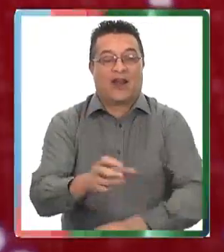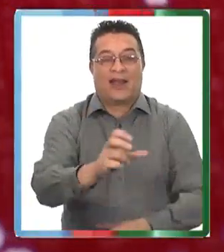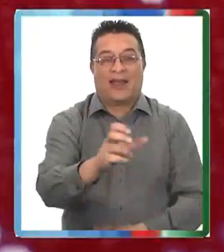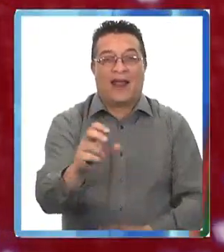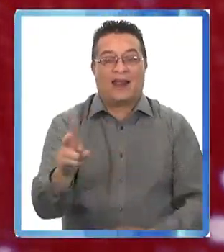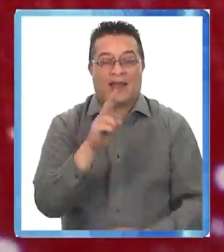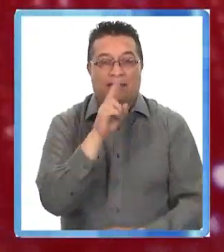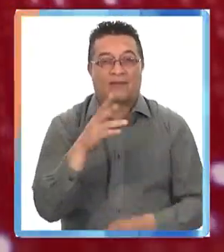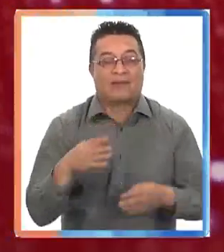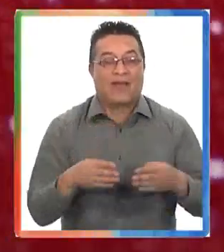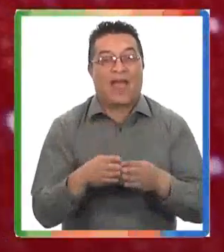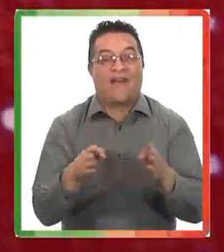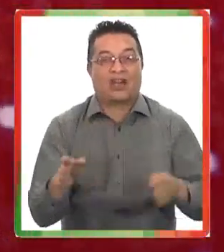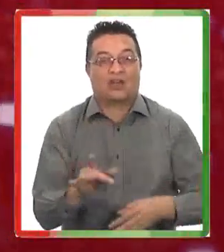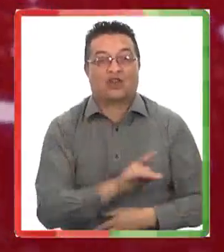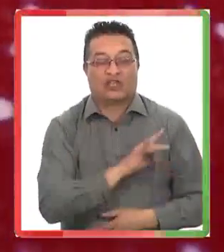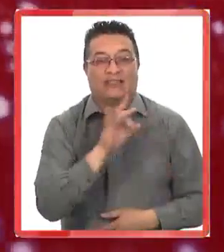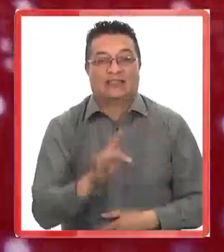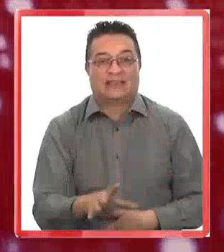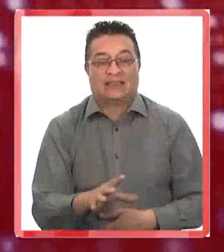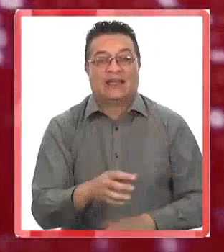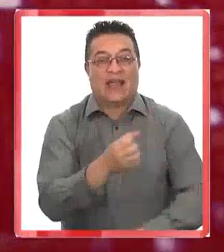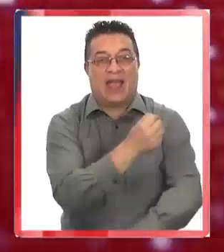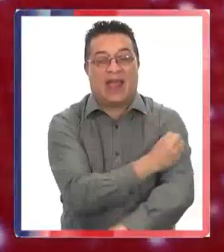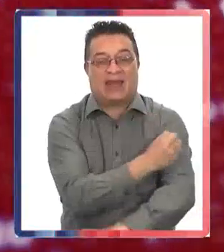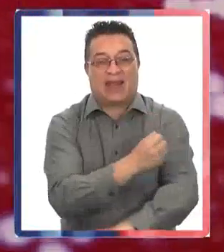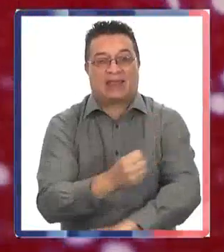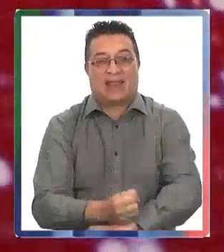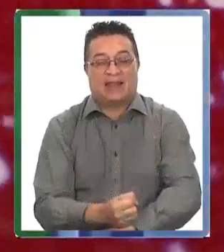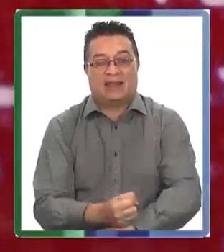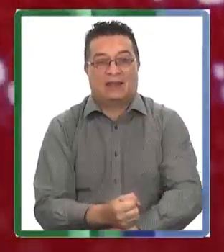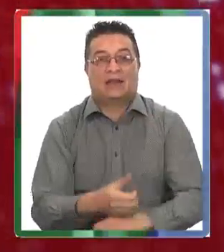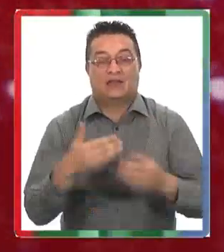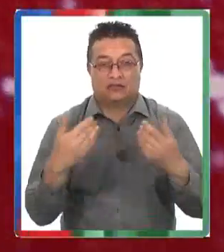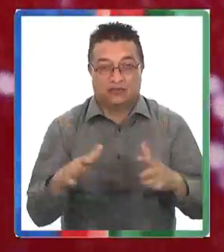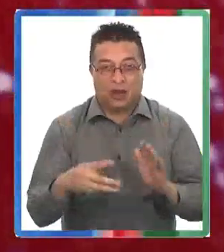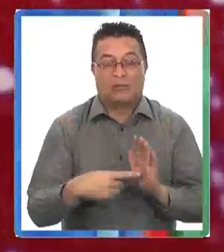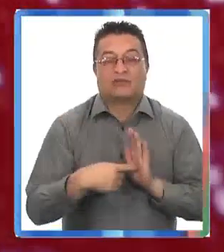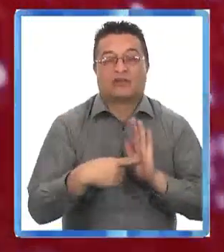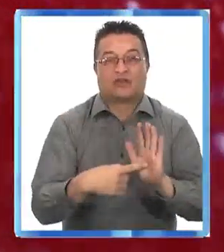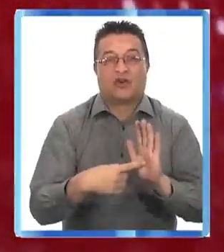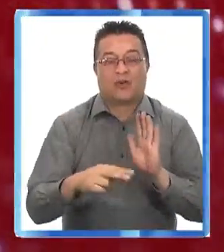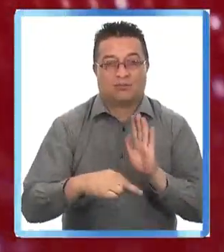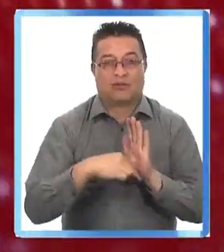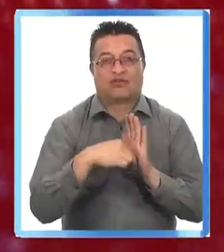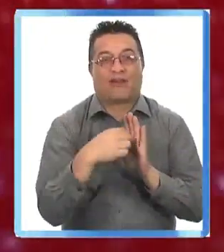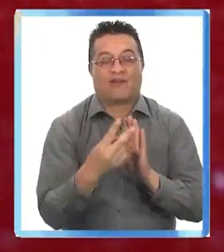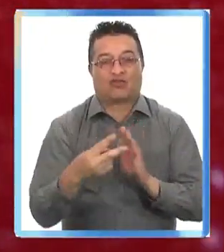Chile, Arcatel, presentó Portavoz Noticias.